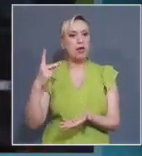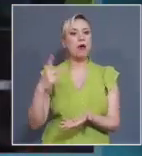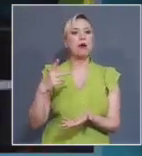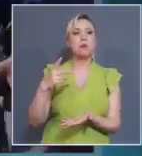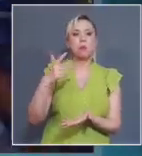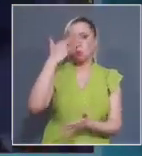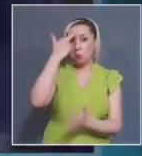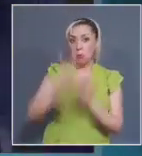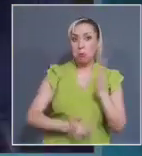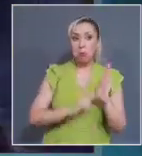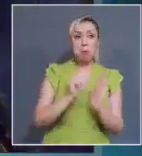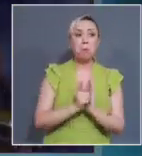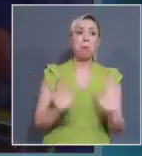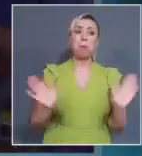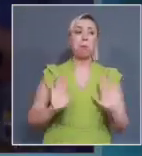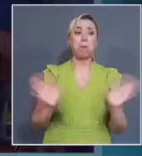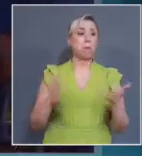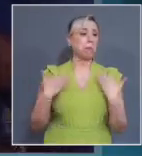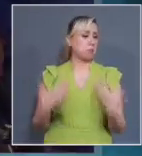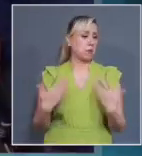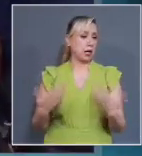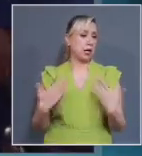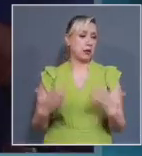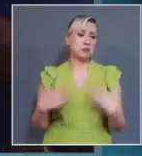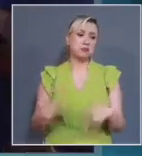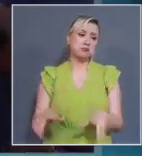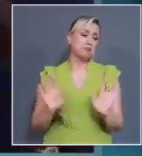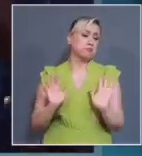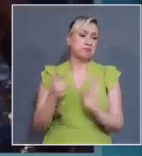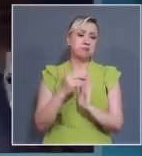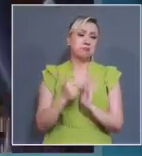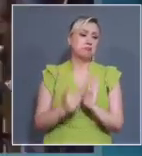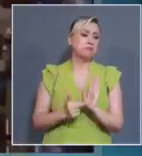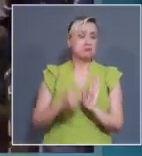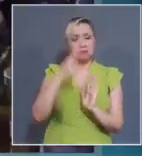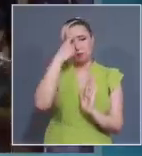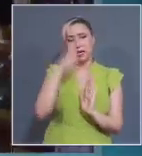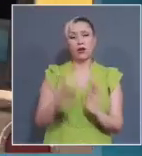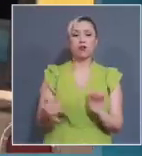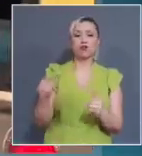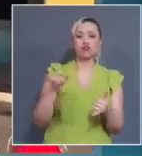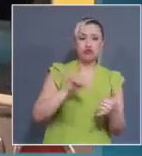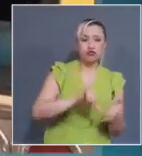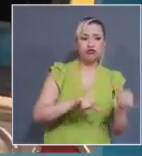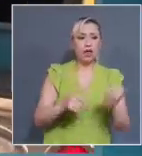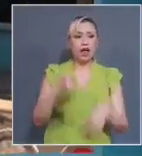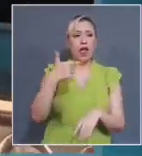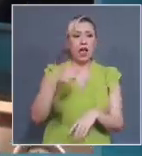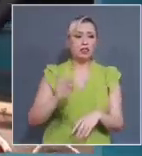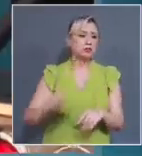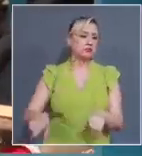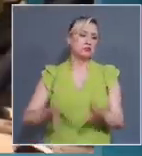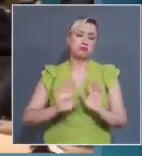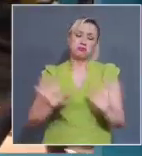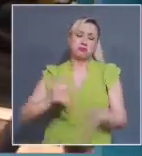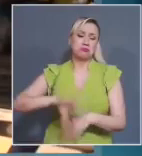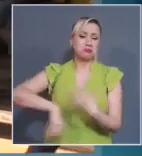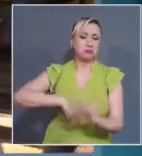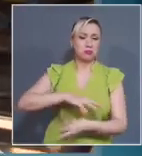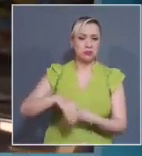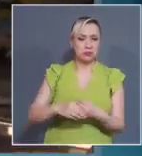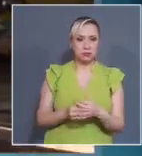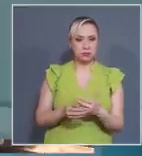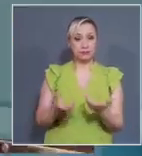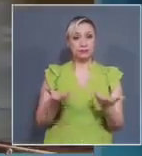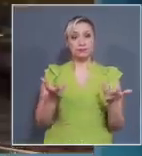oficial mexicana 016 sobre calidad de los combustibles. Para el canal del Poder Judicial de la Federación, Lilian